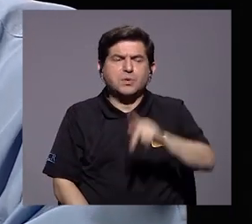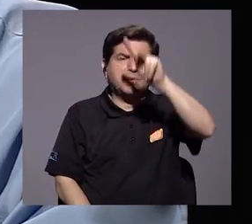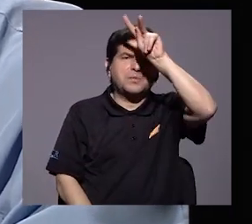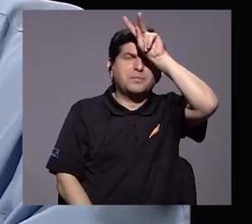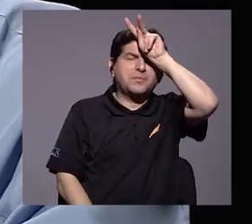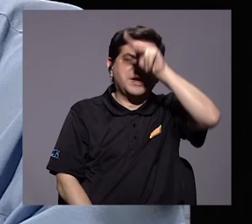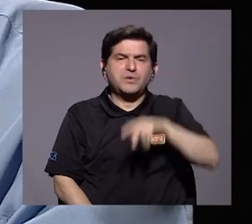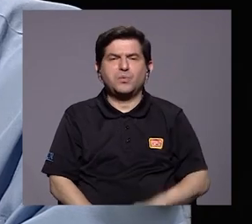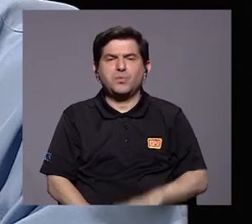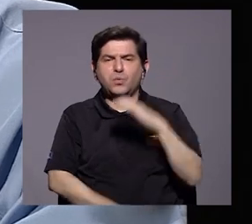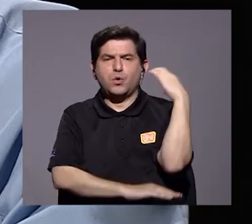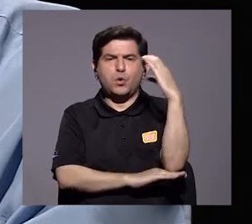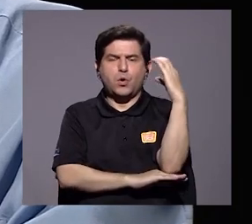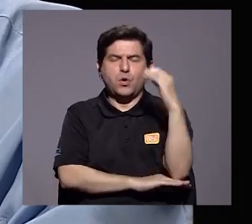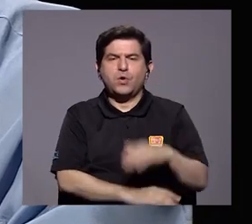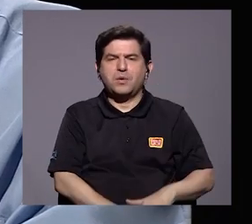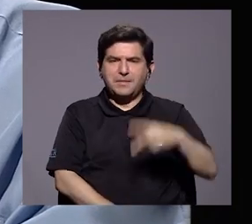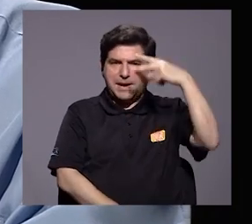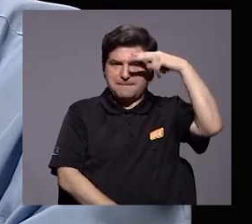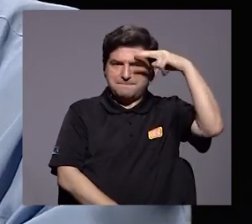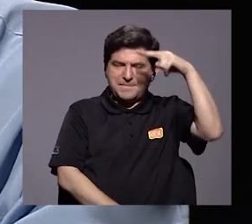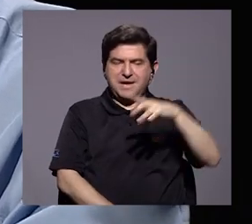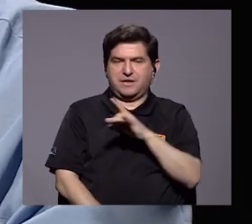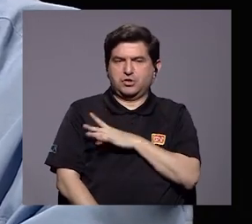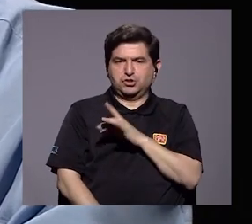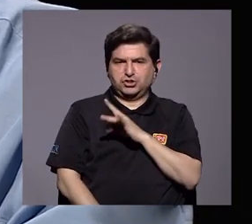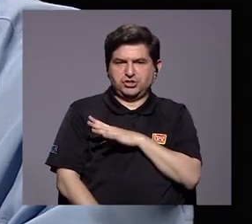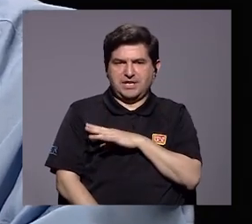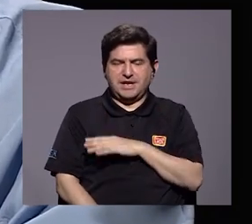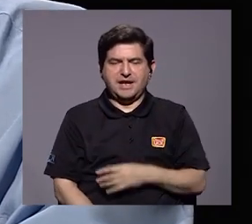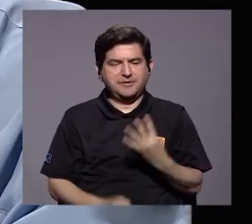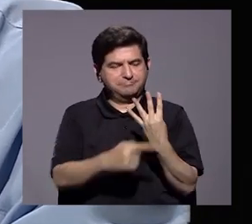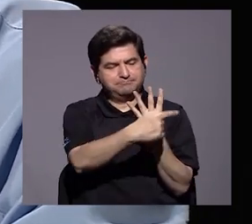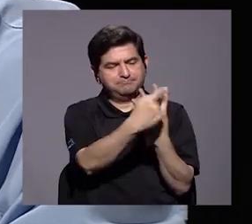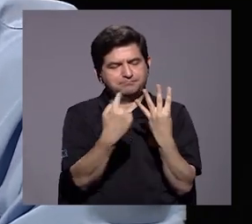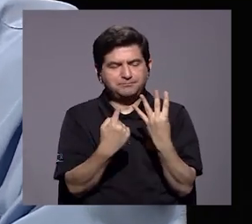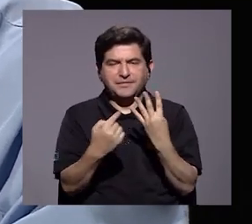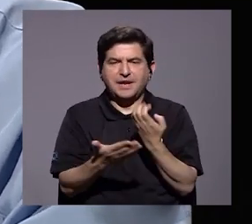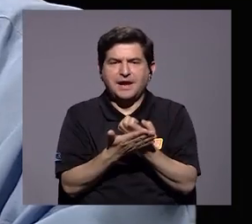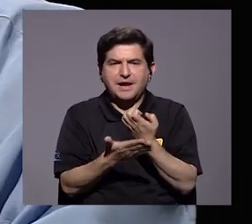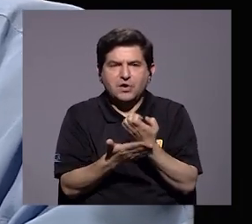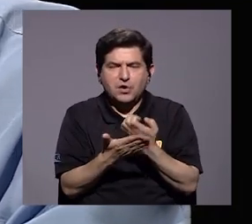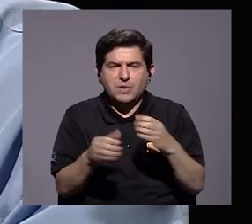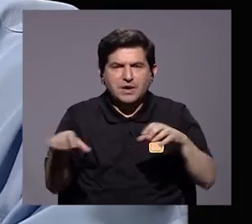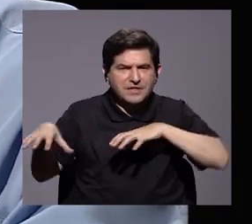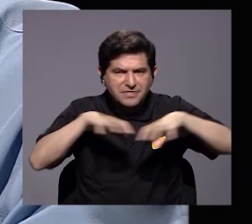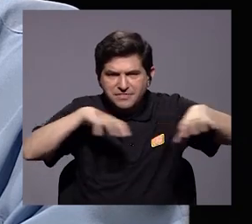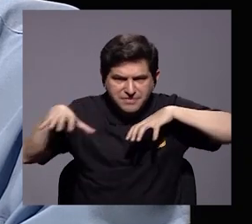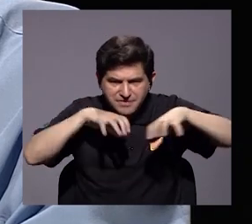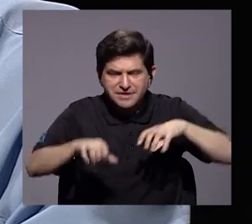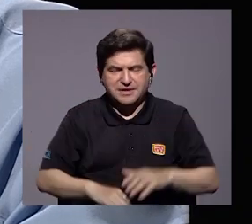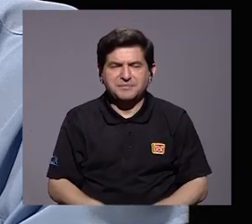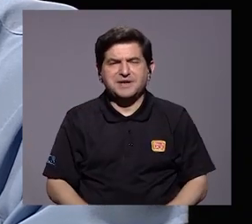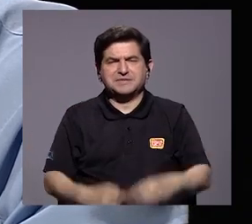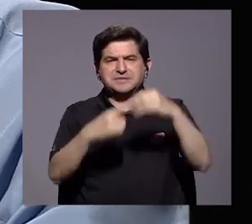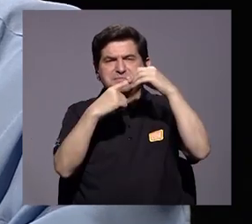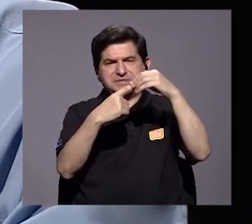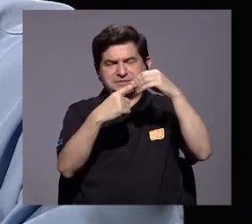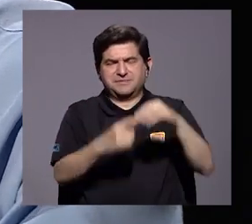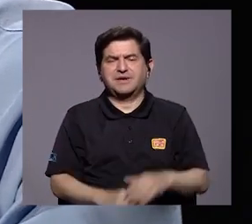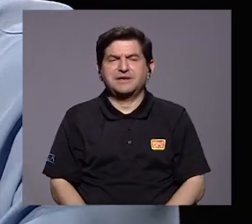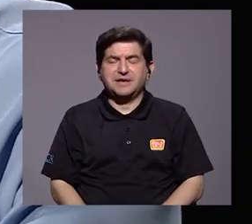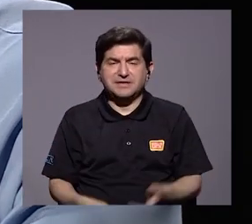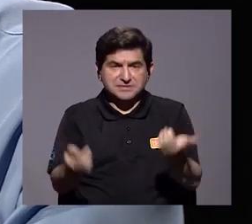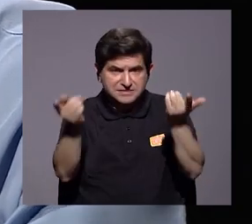básicamente es perú colombia méxico y chile verdad que son las economías más dinámicas del mundo